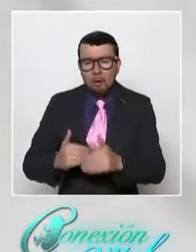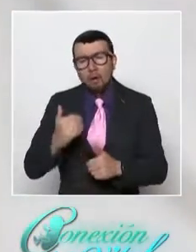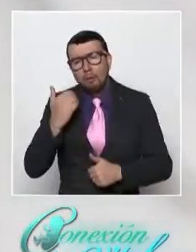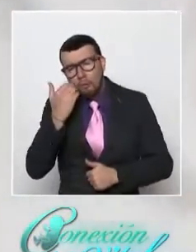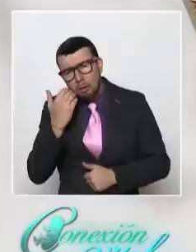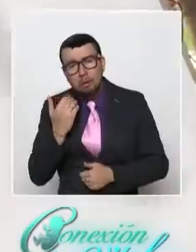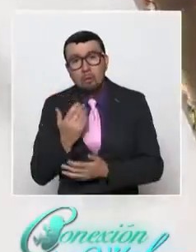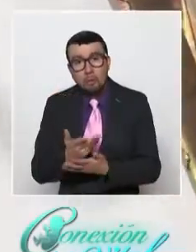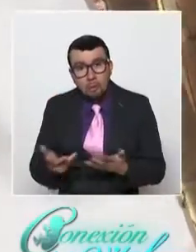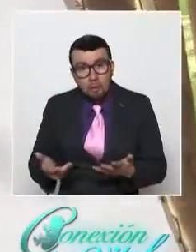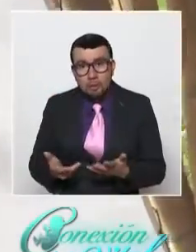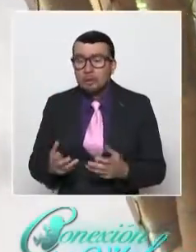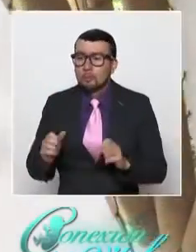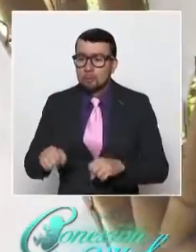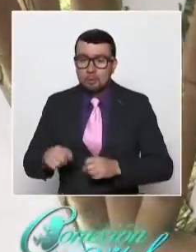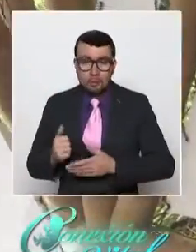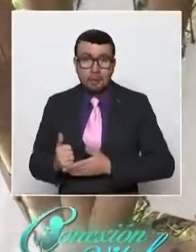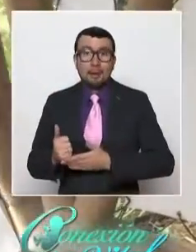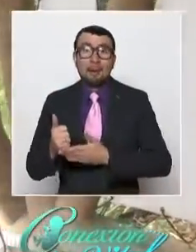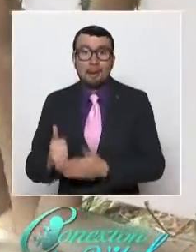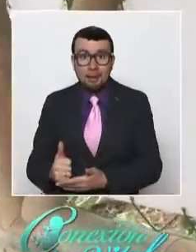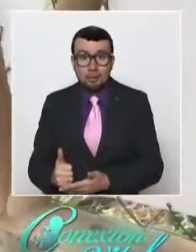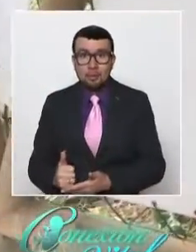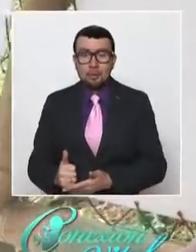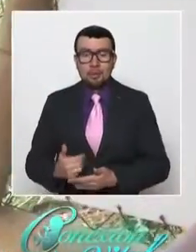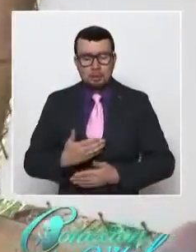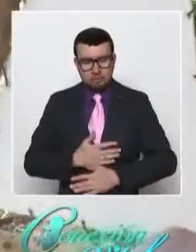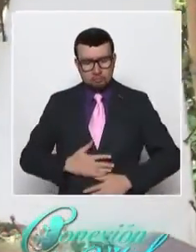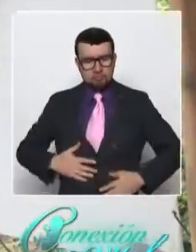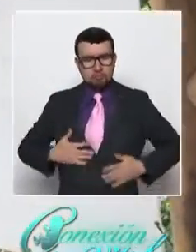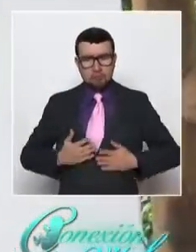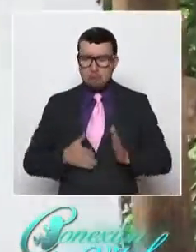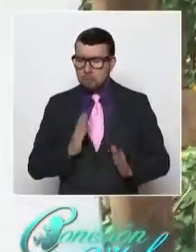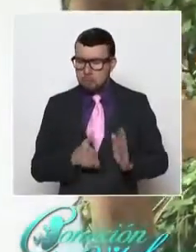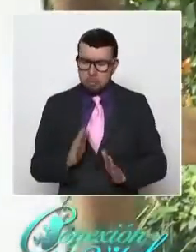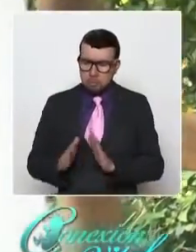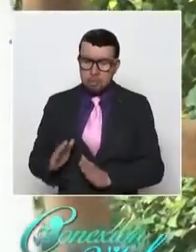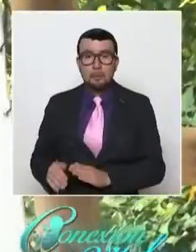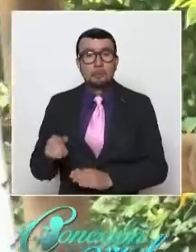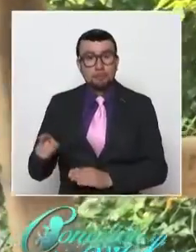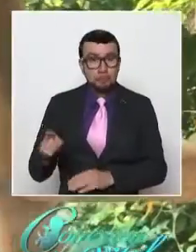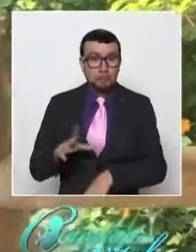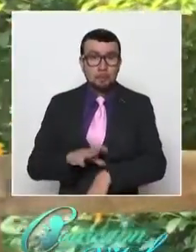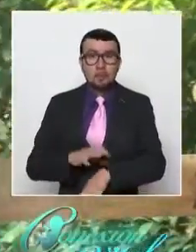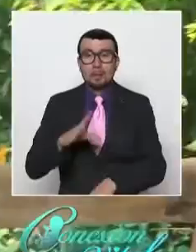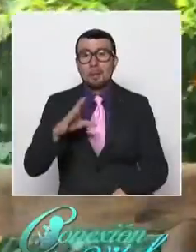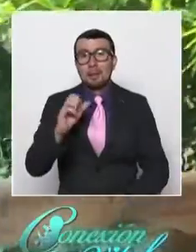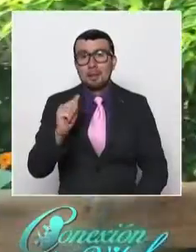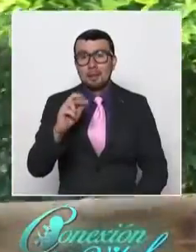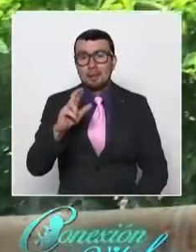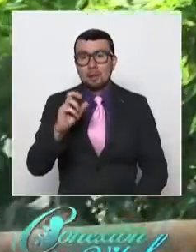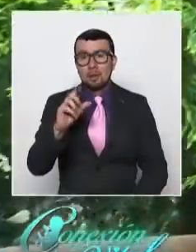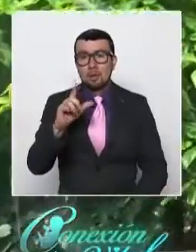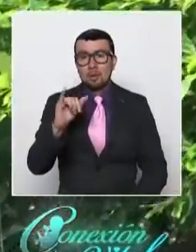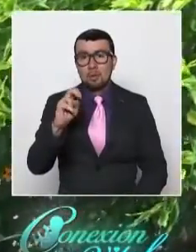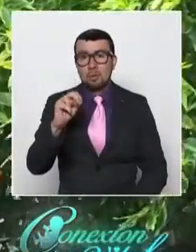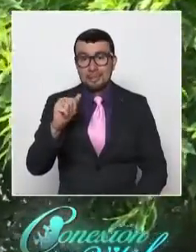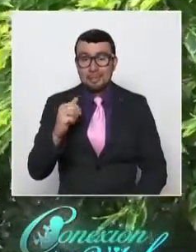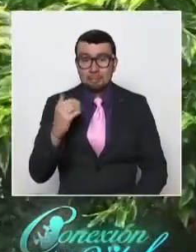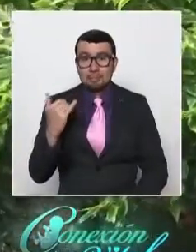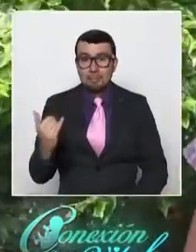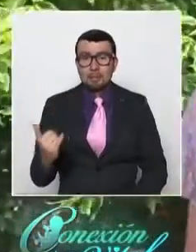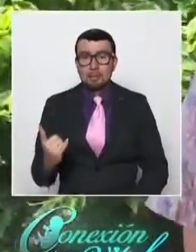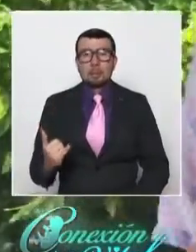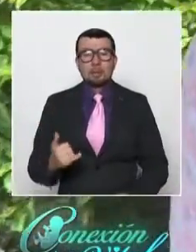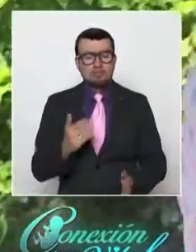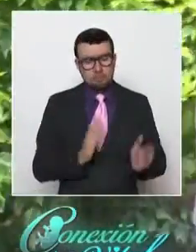vaya acompañado de un masaje como lo que estamos viendo con la doctora Carolina, que son masajes integrales, que